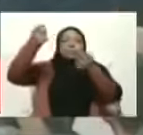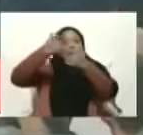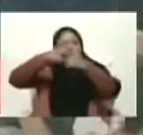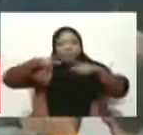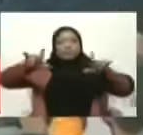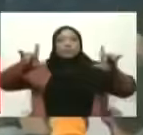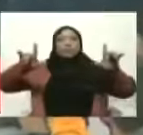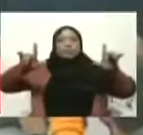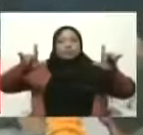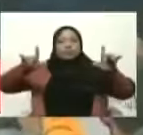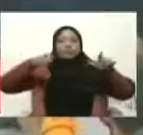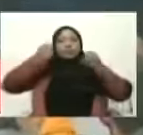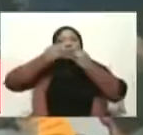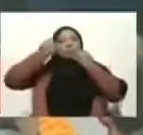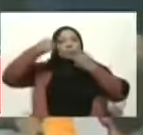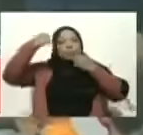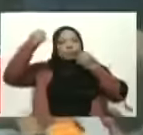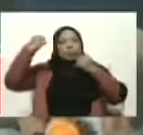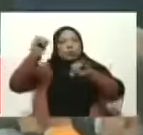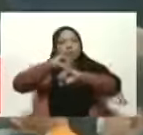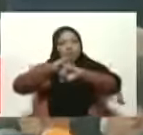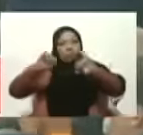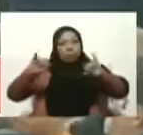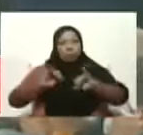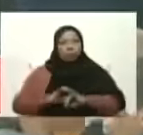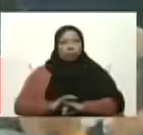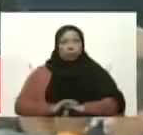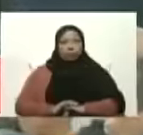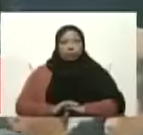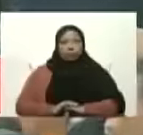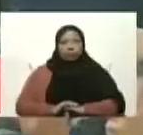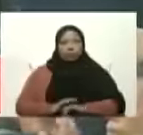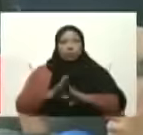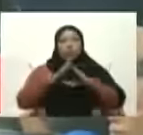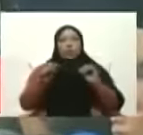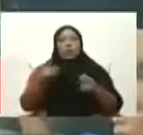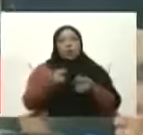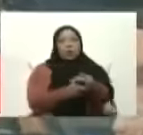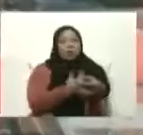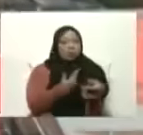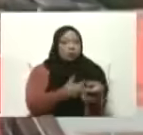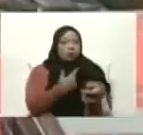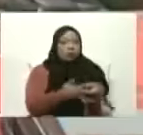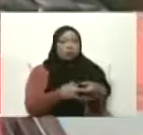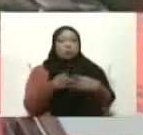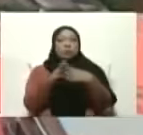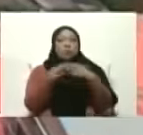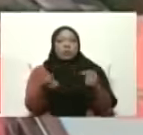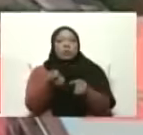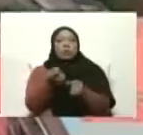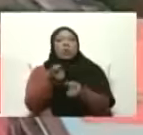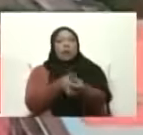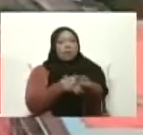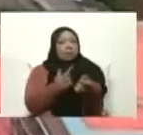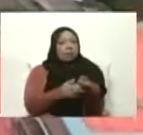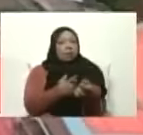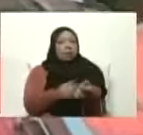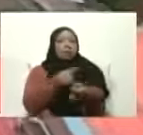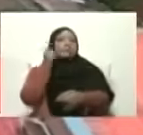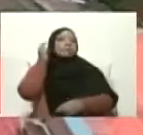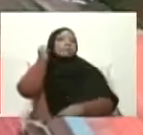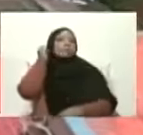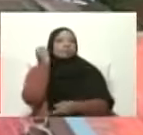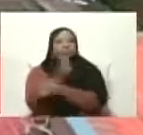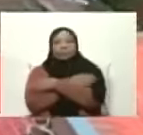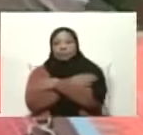libertad, en la lucha por la independencia, todos somos hermanos. Todos somos hermanas y nos damos un